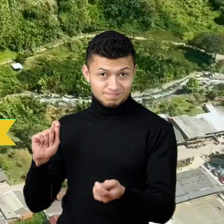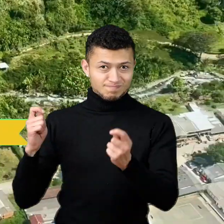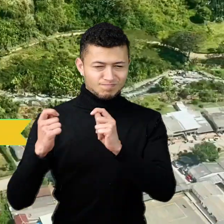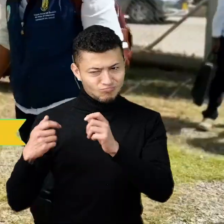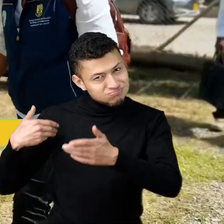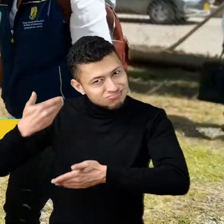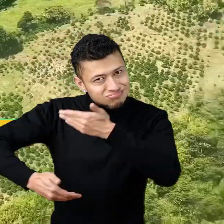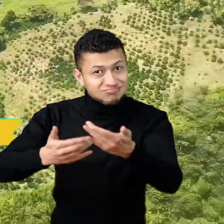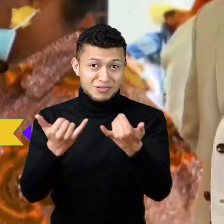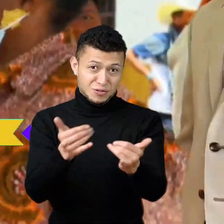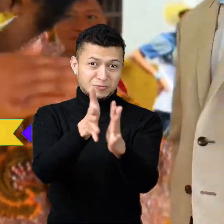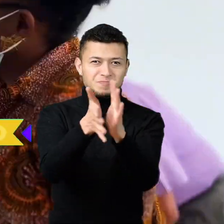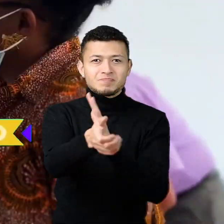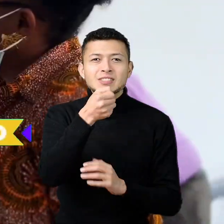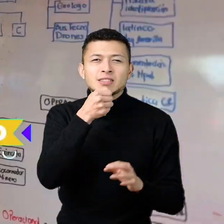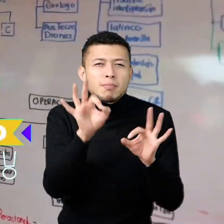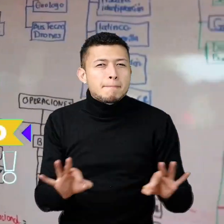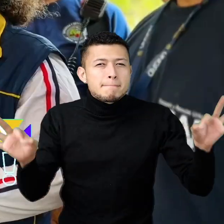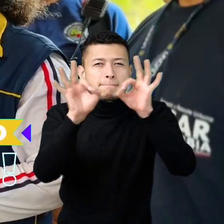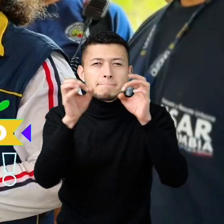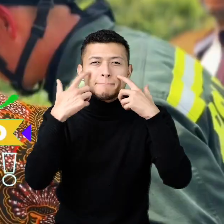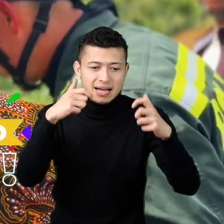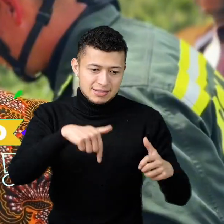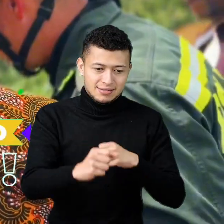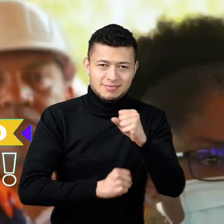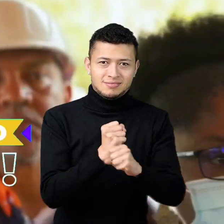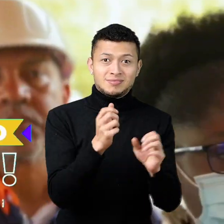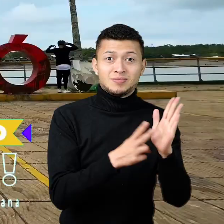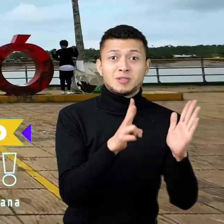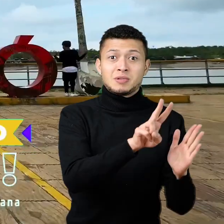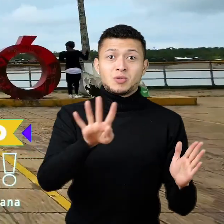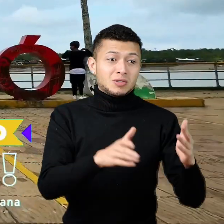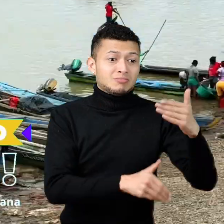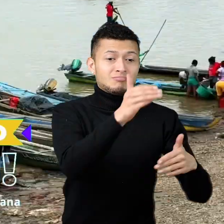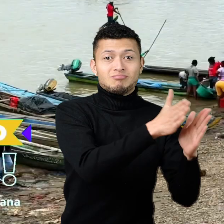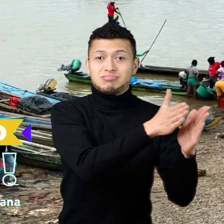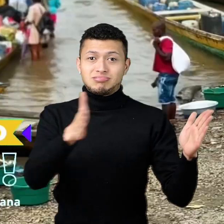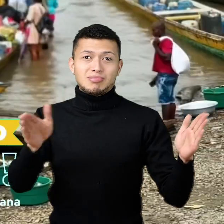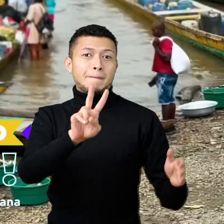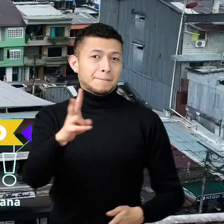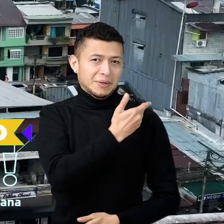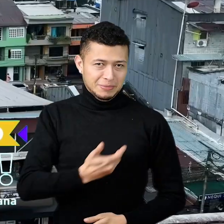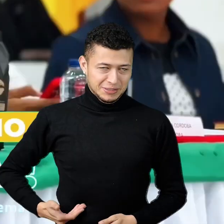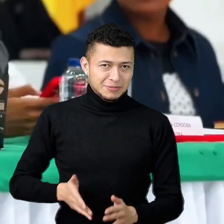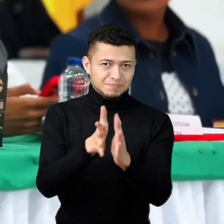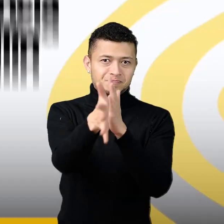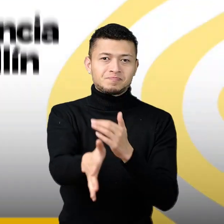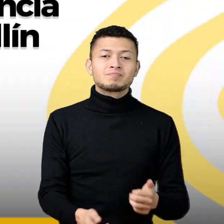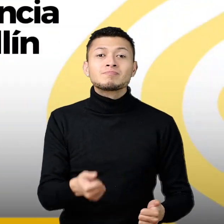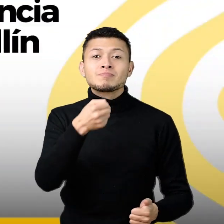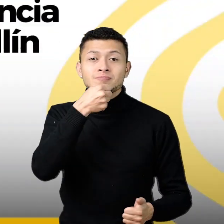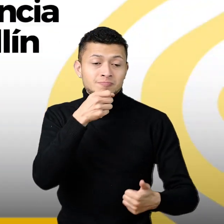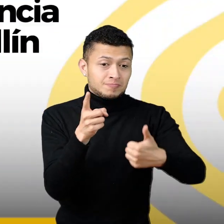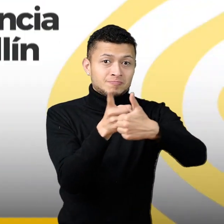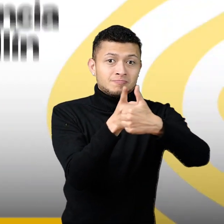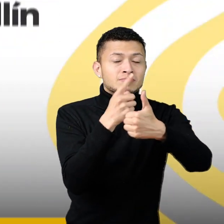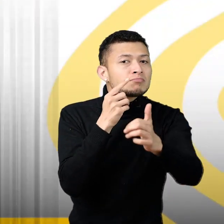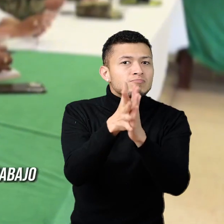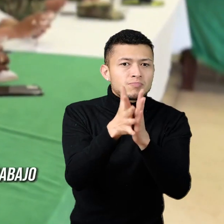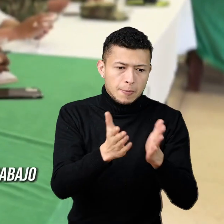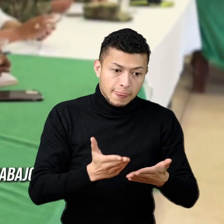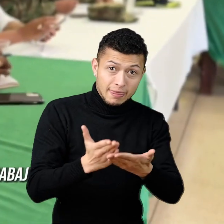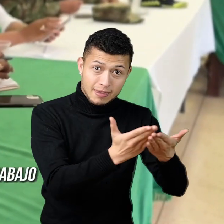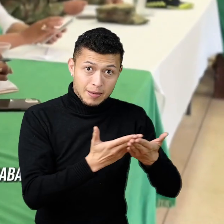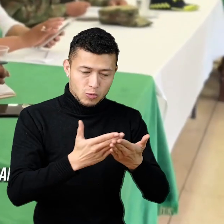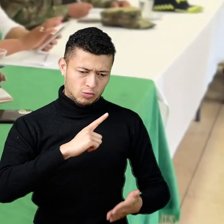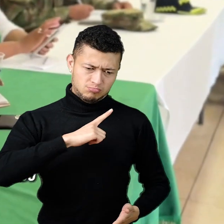Avanza el cambio y aquí te contamos las noticias más relevantes en este inicio del 2024 de la vicepresidencia. Noticia número 1.